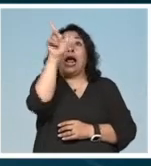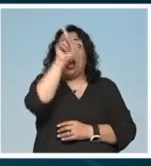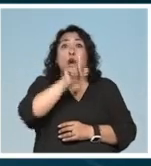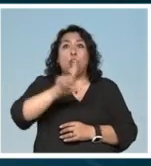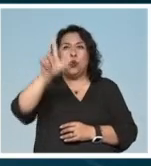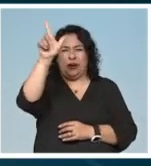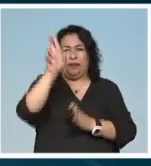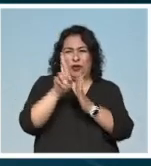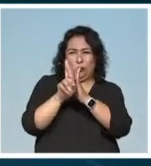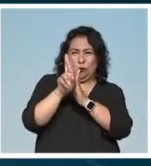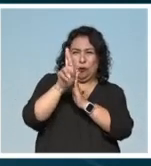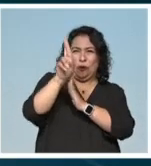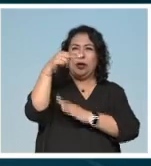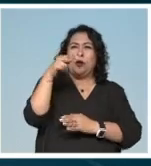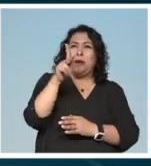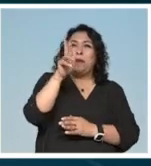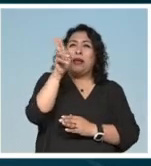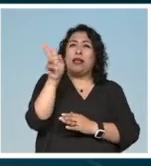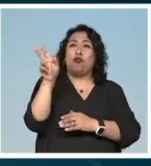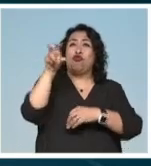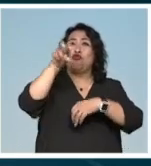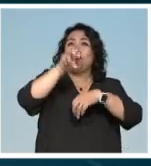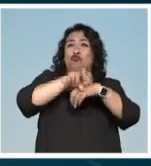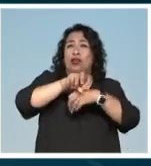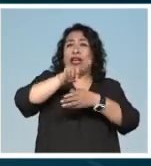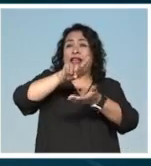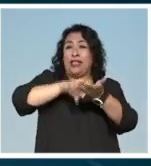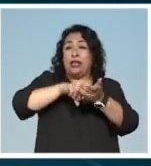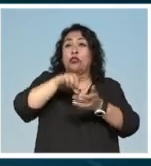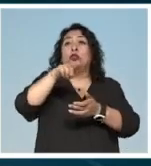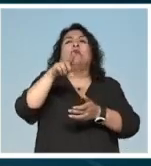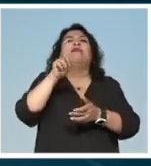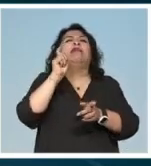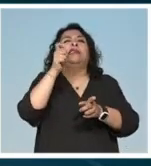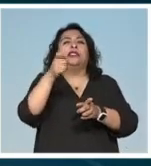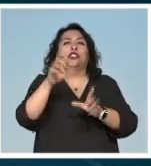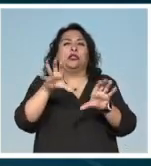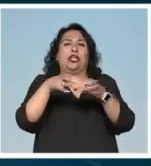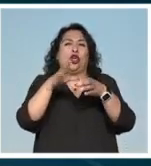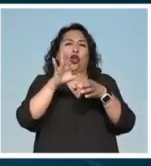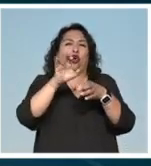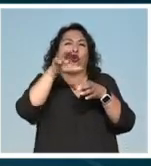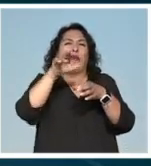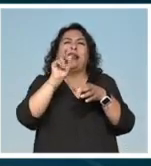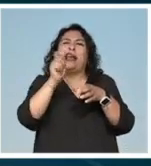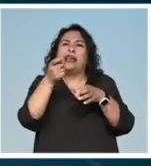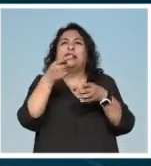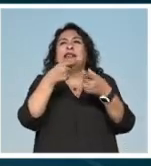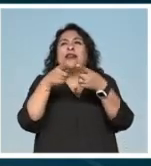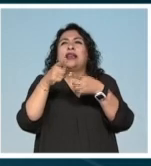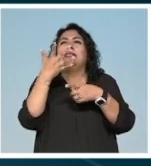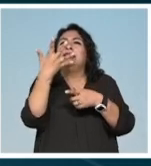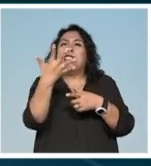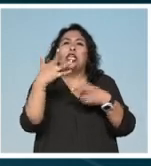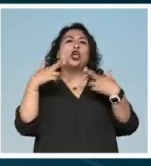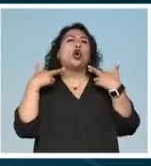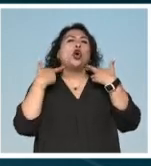nave lunar Peregrine fue colocada en el cohete Vulcan Centaur y lleva la misión Colmena, la cual es un conjunto de 5